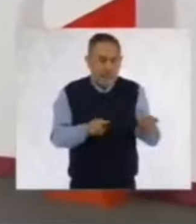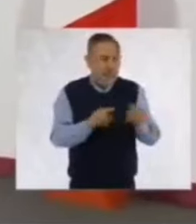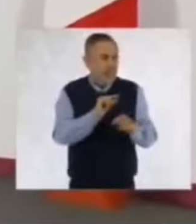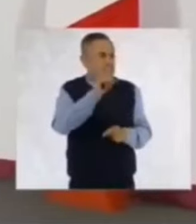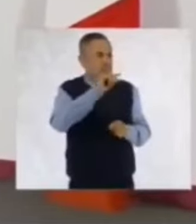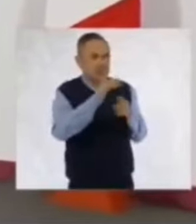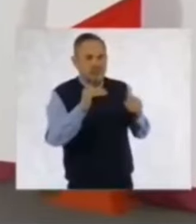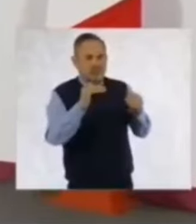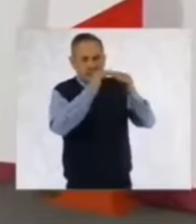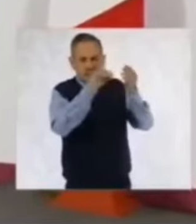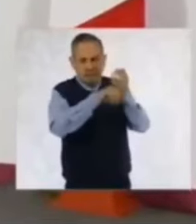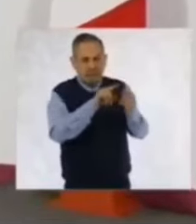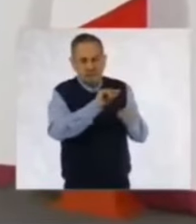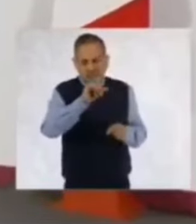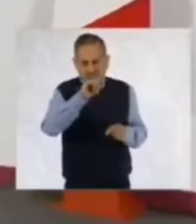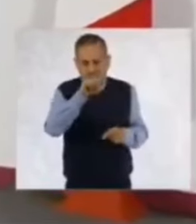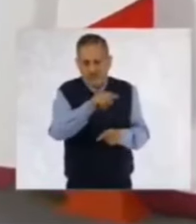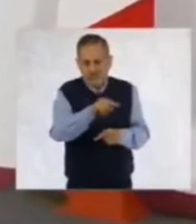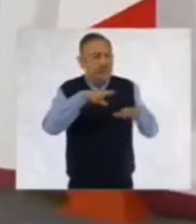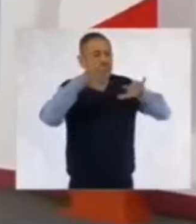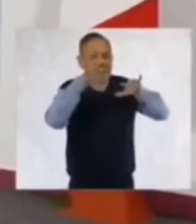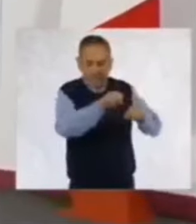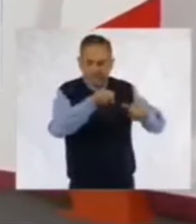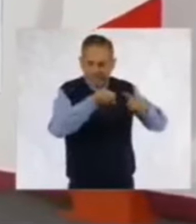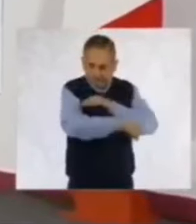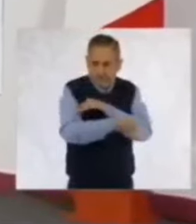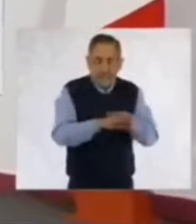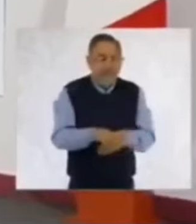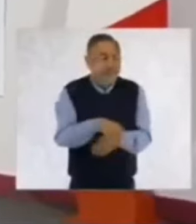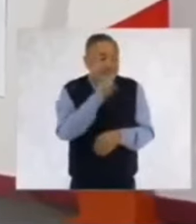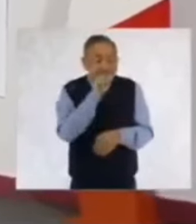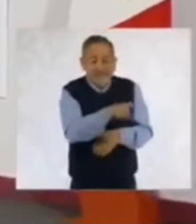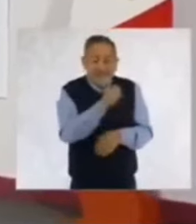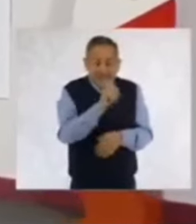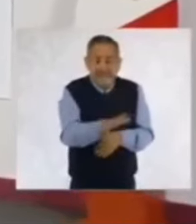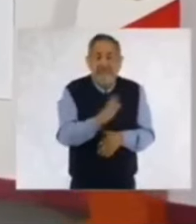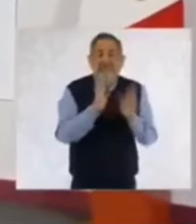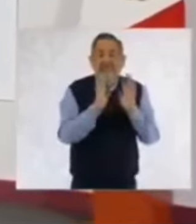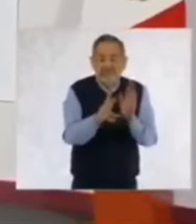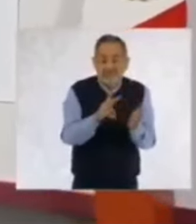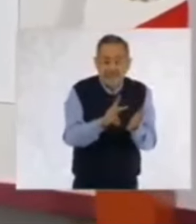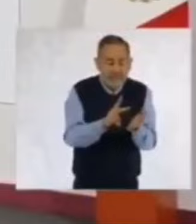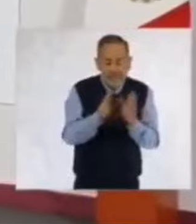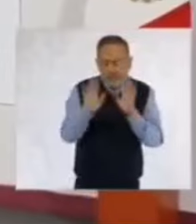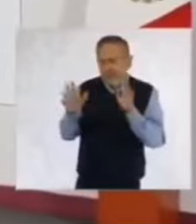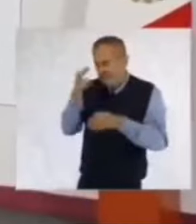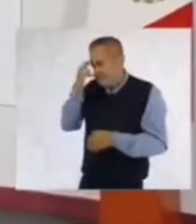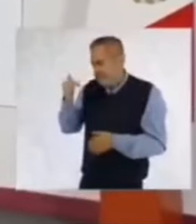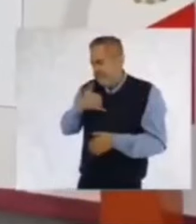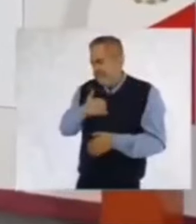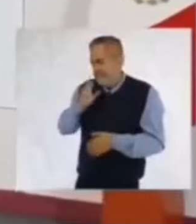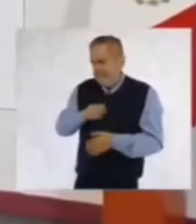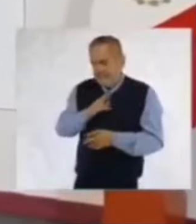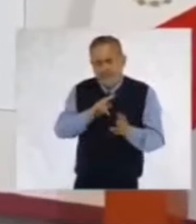puestos muy altos que fueron detenidos y que ellos mismos ya regresaron inmuebles